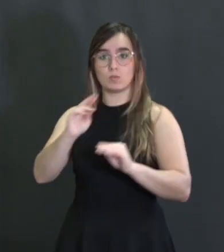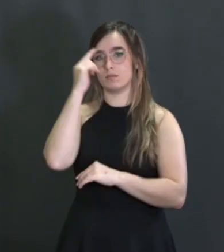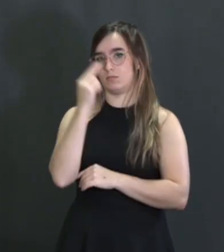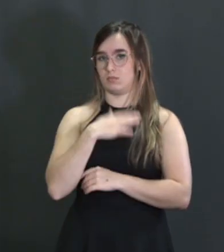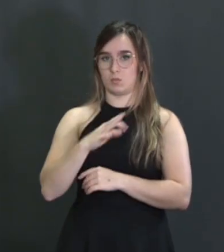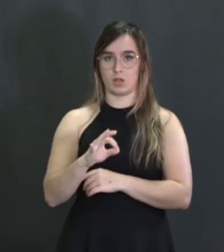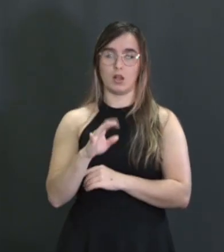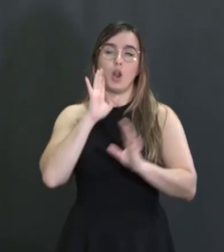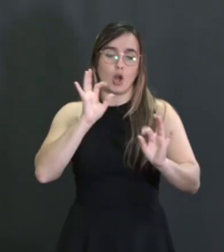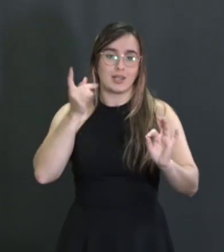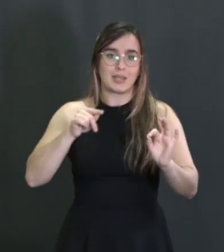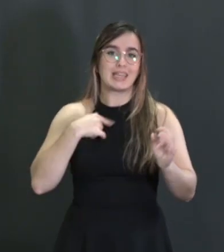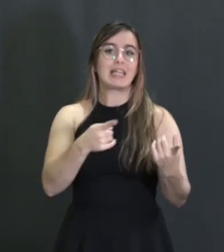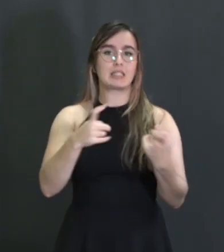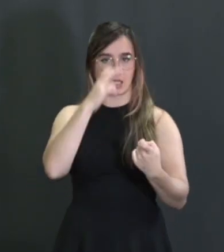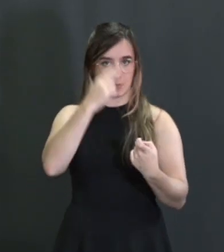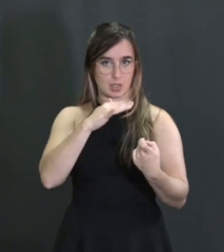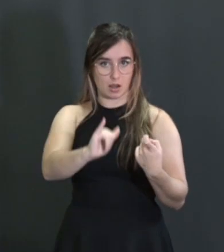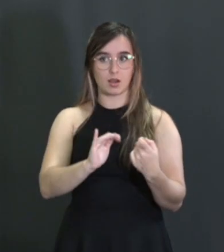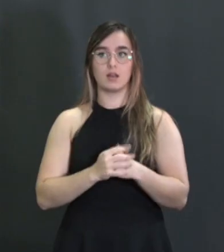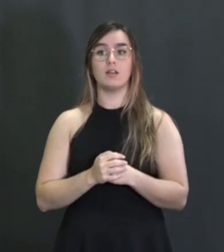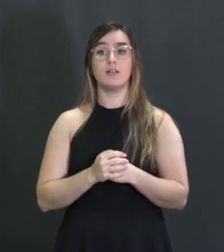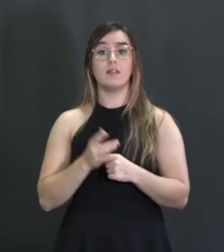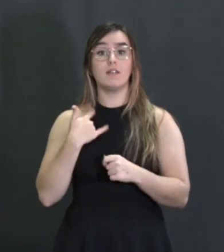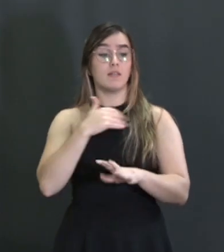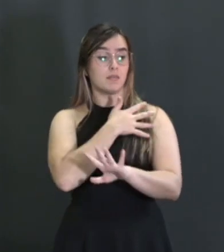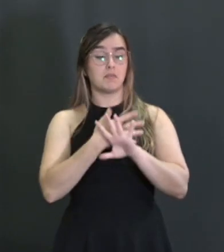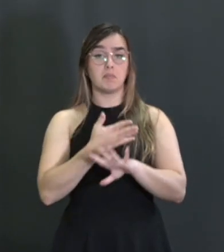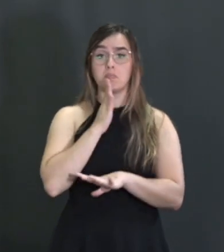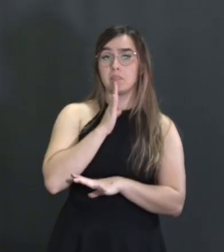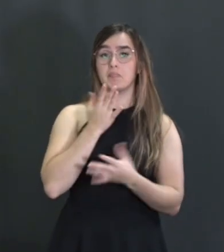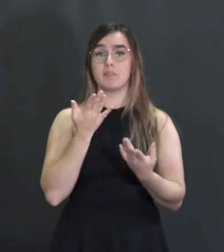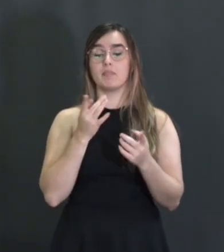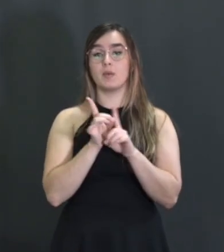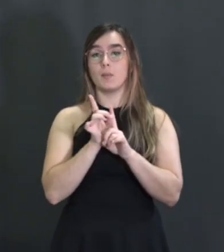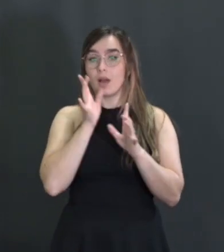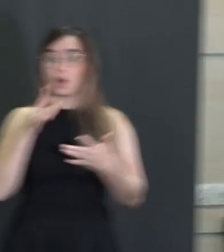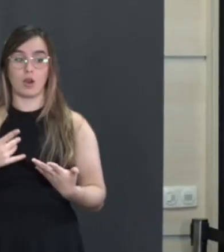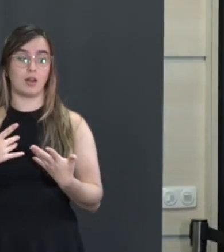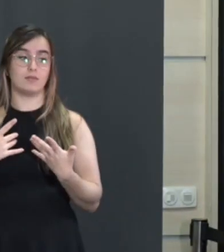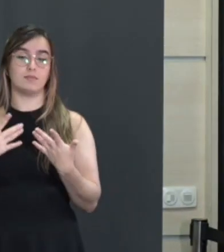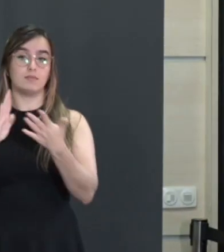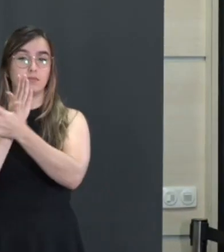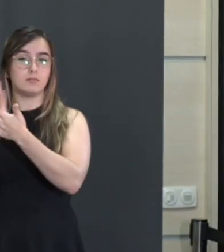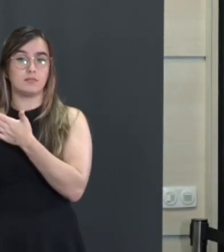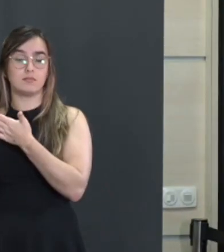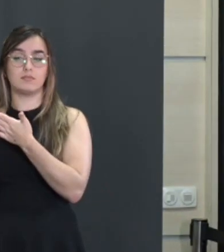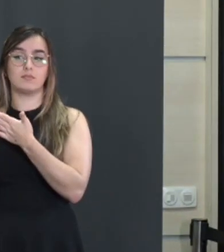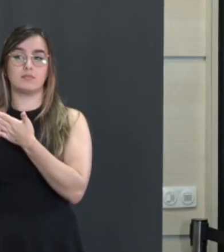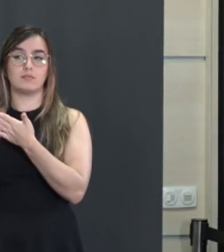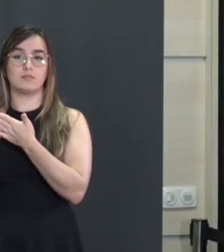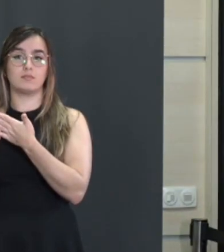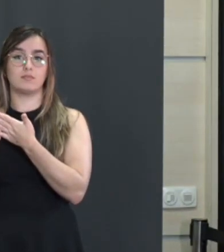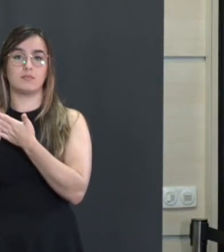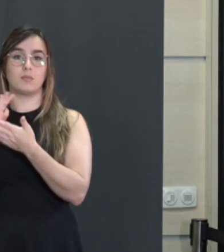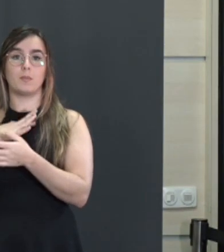las necesidades. Y todo eso yo creo que está y se mueve, se puede dirimir casi solamente en un